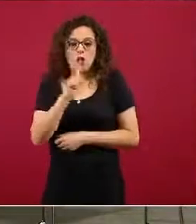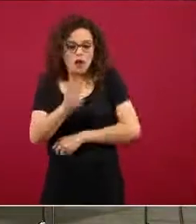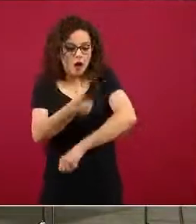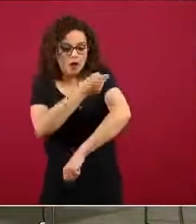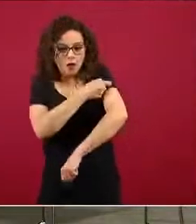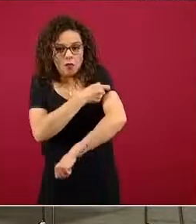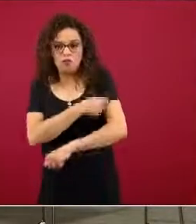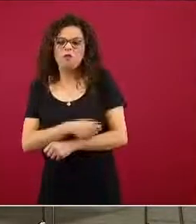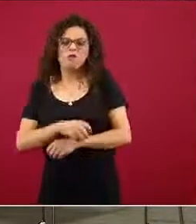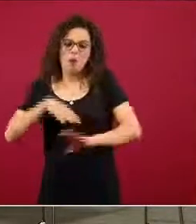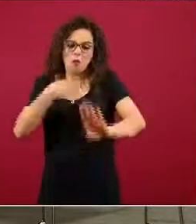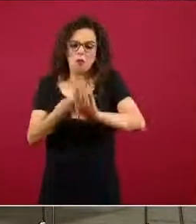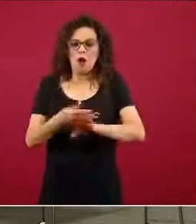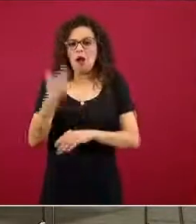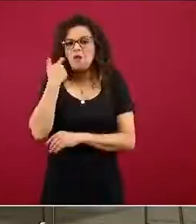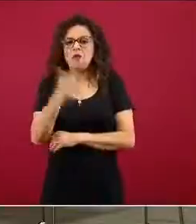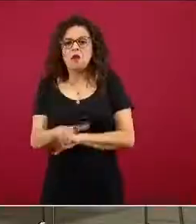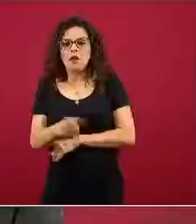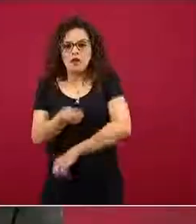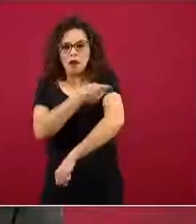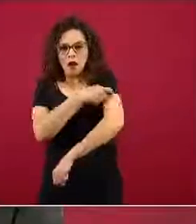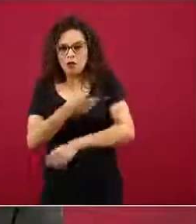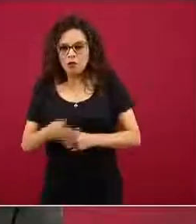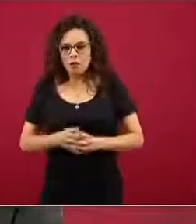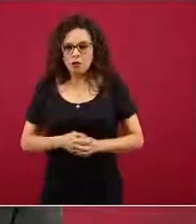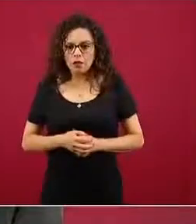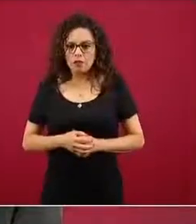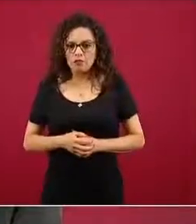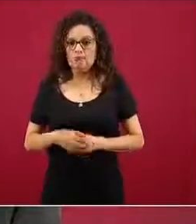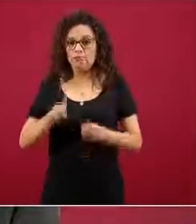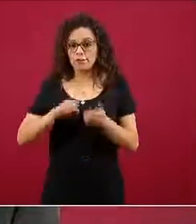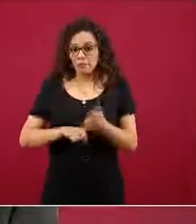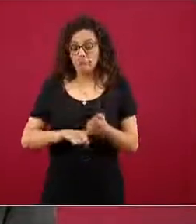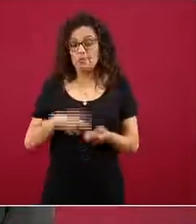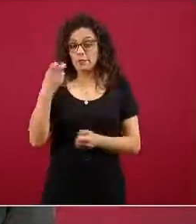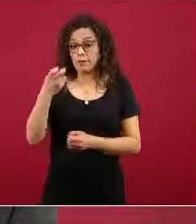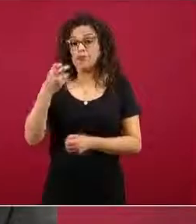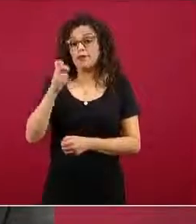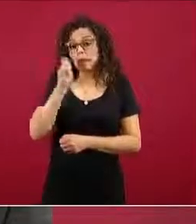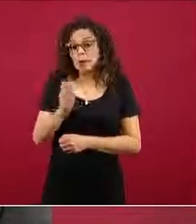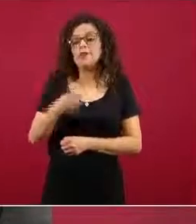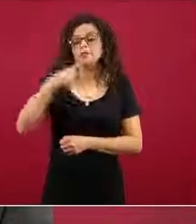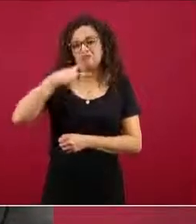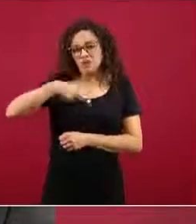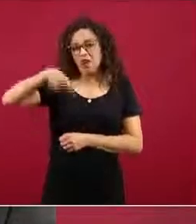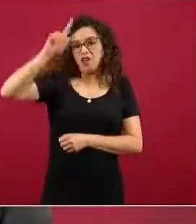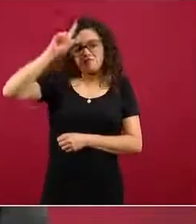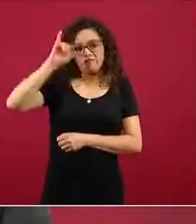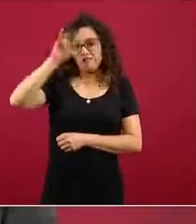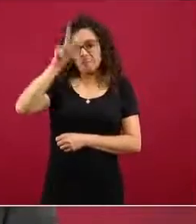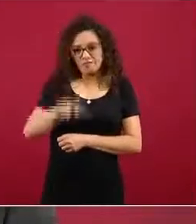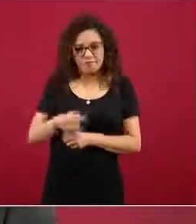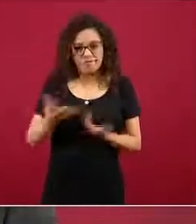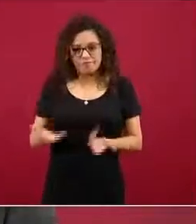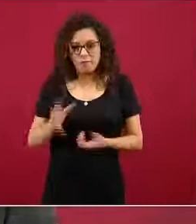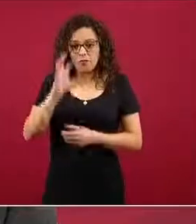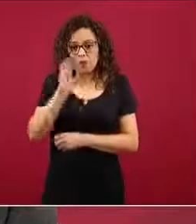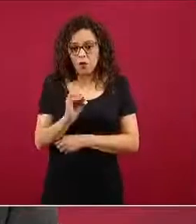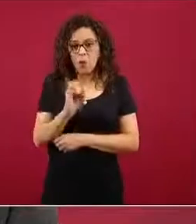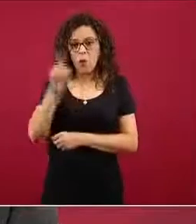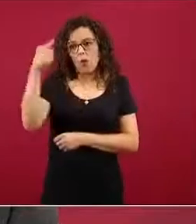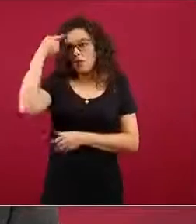en contra de la vacuna, que generalmente están cimentadas en ignorancia, en creencias no